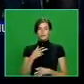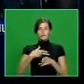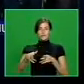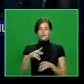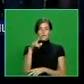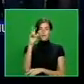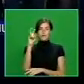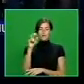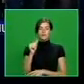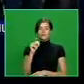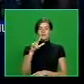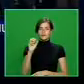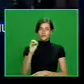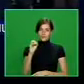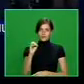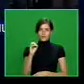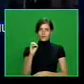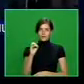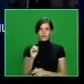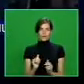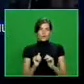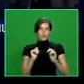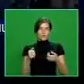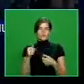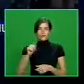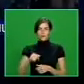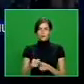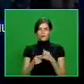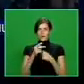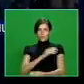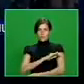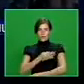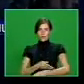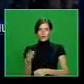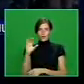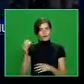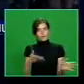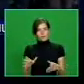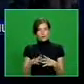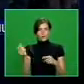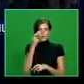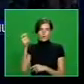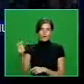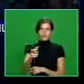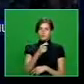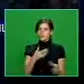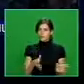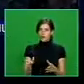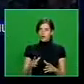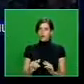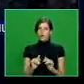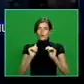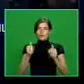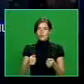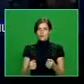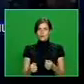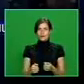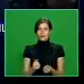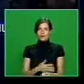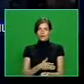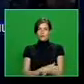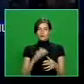viernes 30 empieza aquí en el poliedro de Caracas está invitado todo el pueblo empieza el premundial